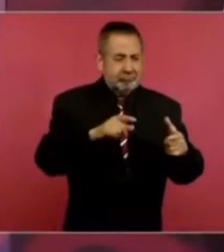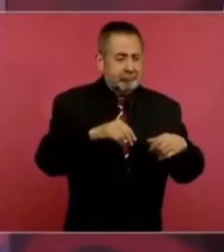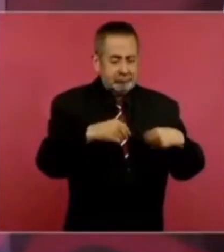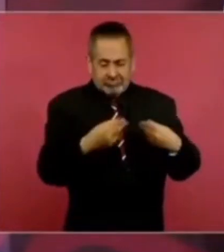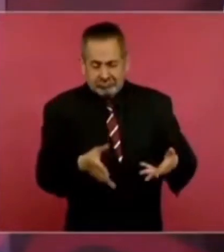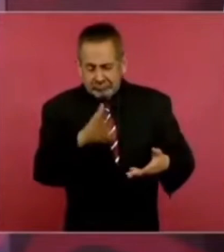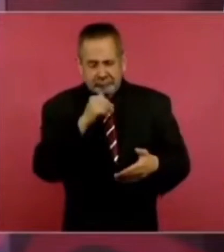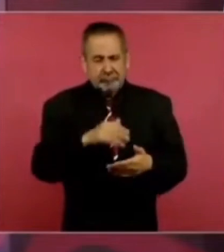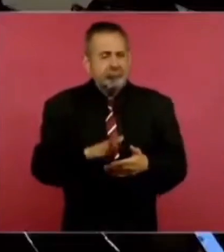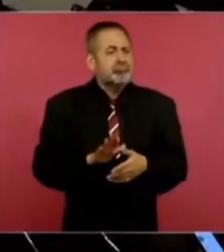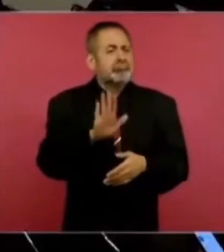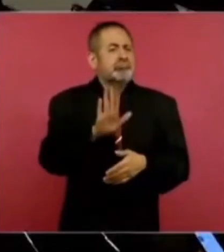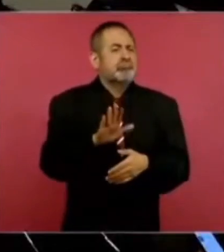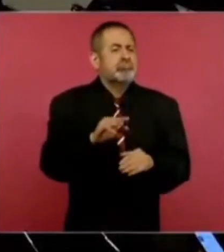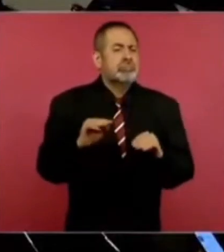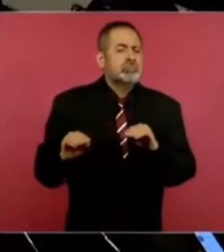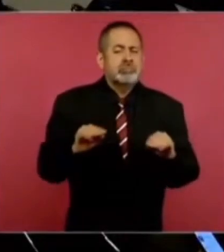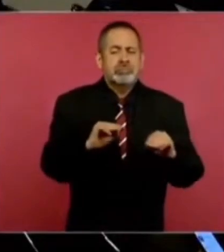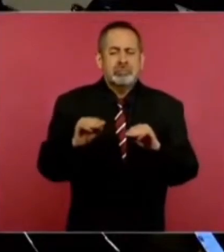como si no pasara nada.